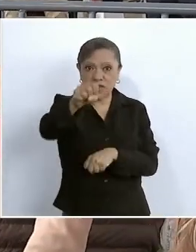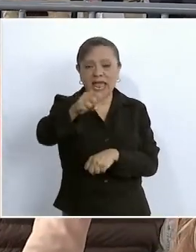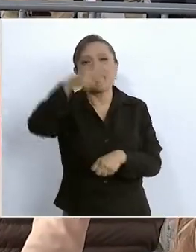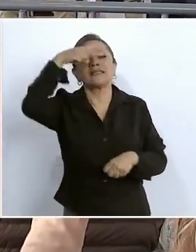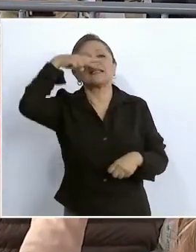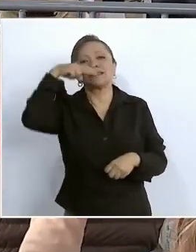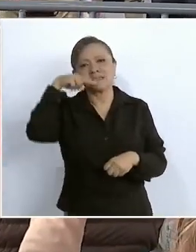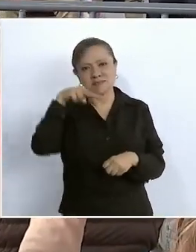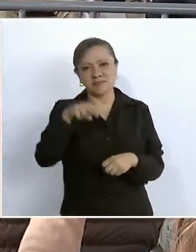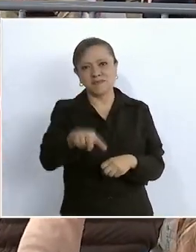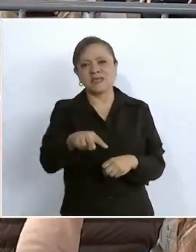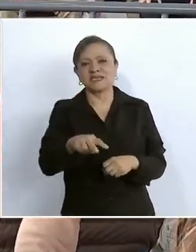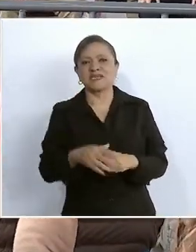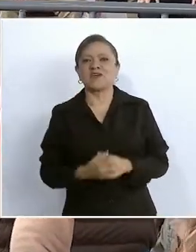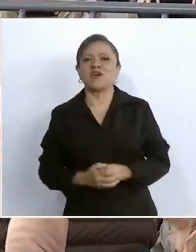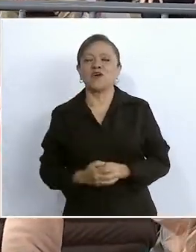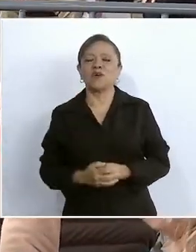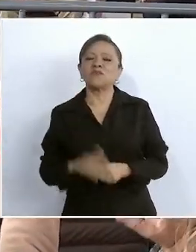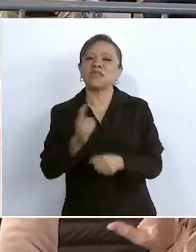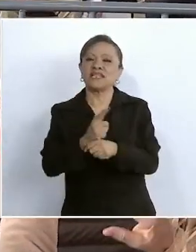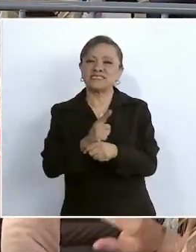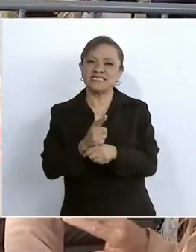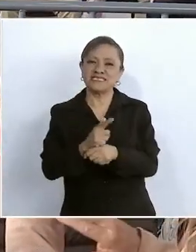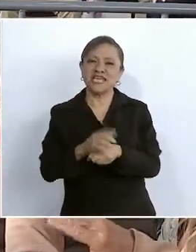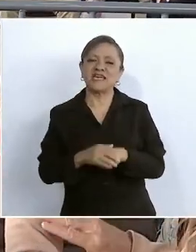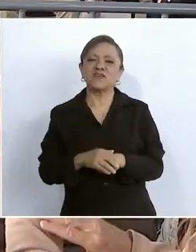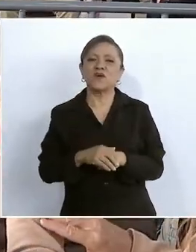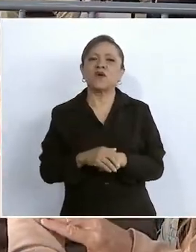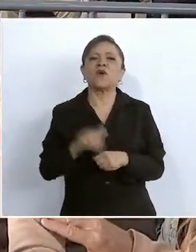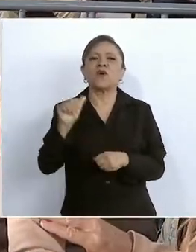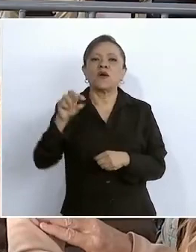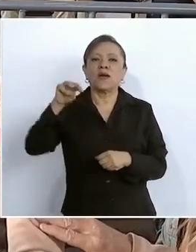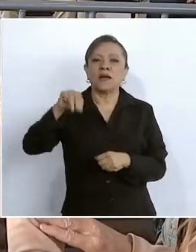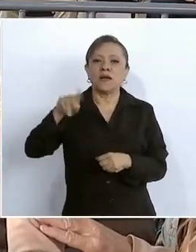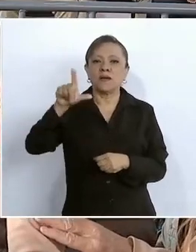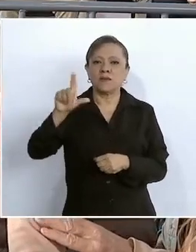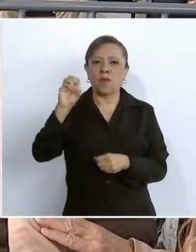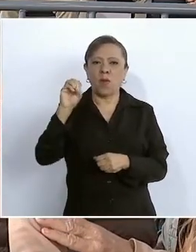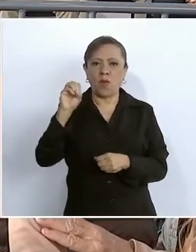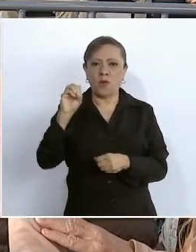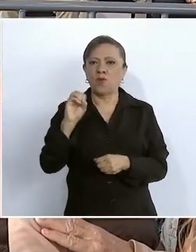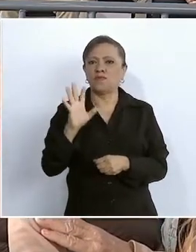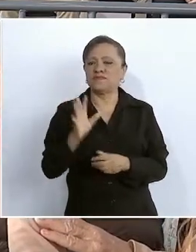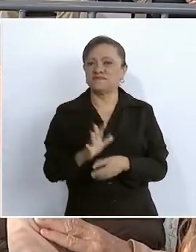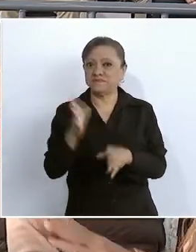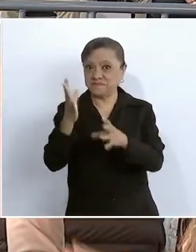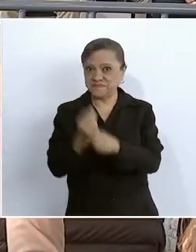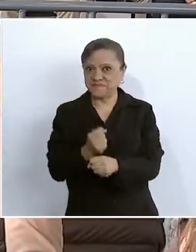Unidos Mexicanos, licenciado Andrés Manuel López Obrador.